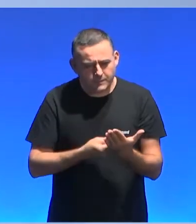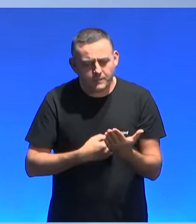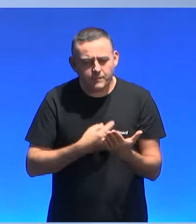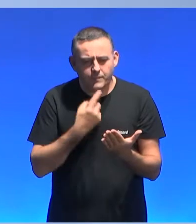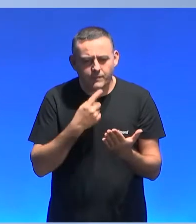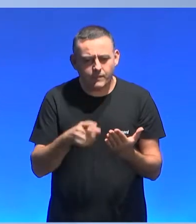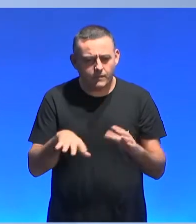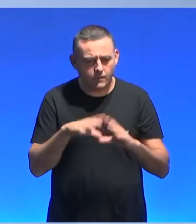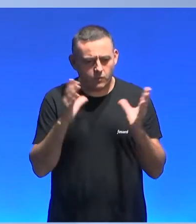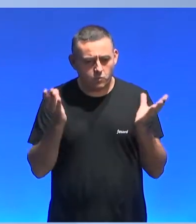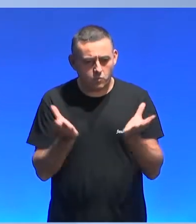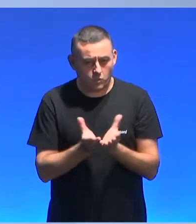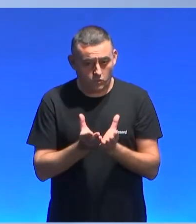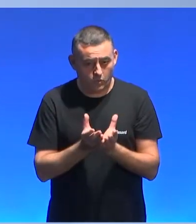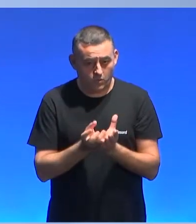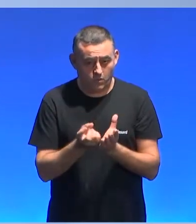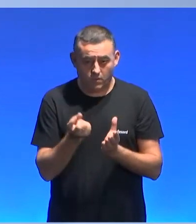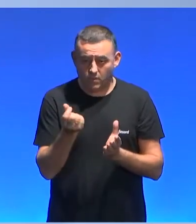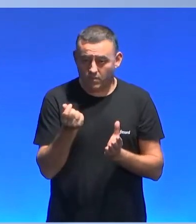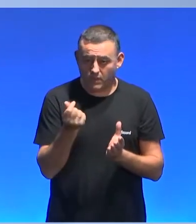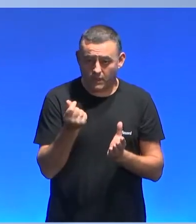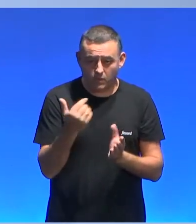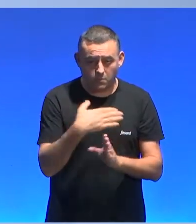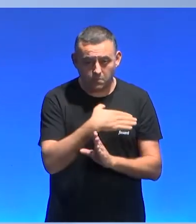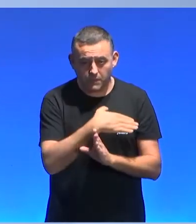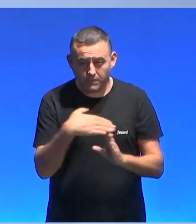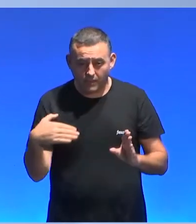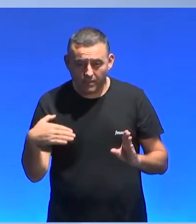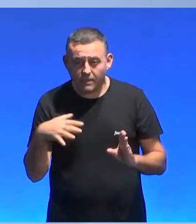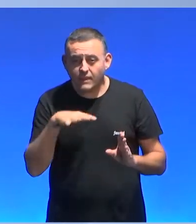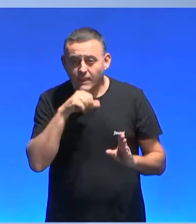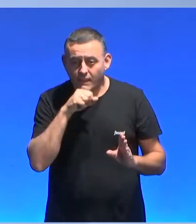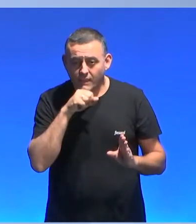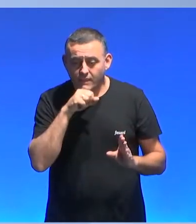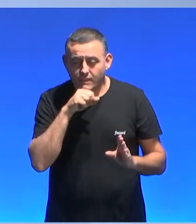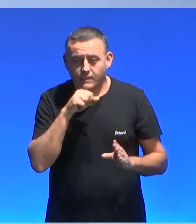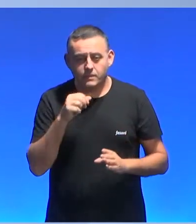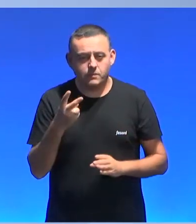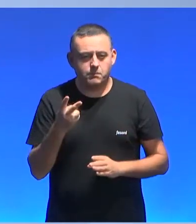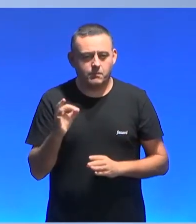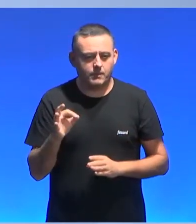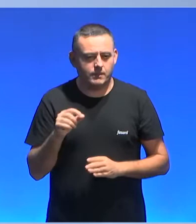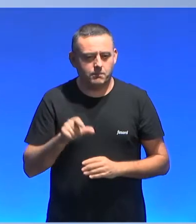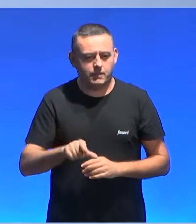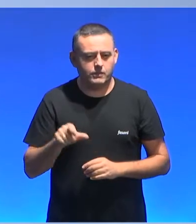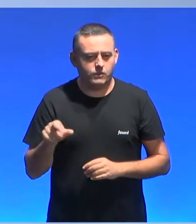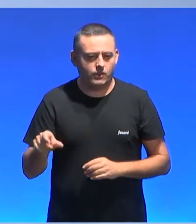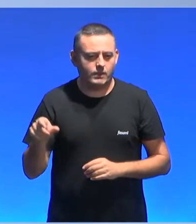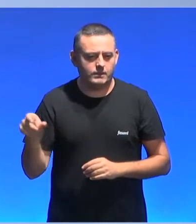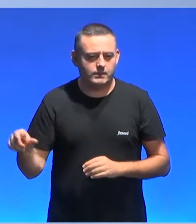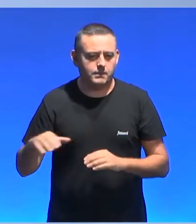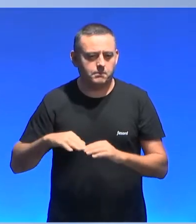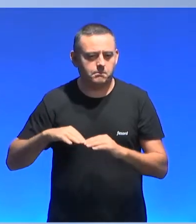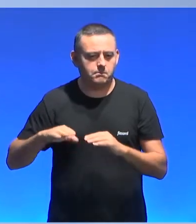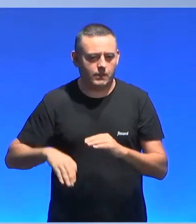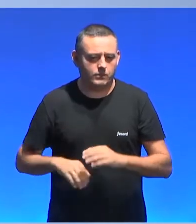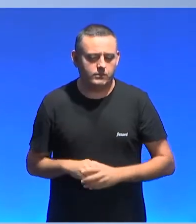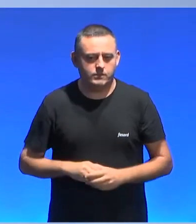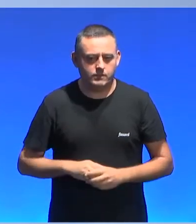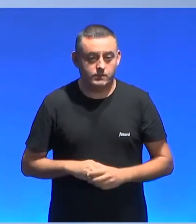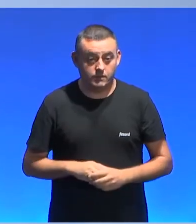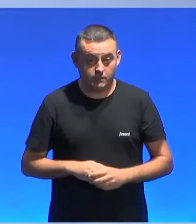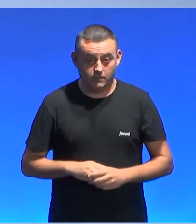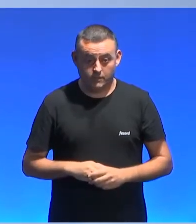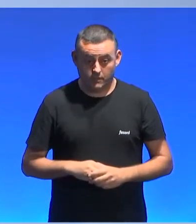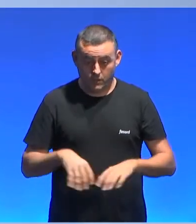del mundo la poseen menos de 20 personas. 20. La